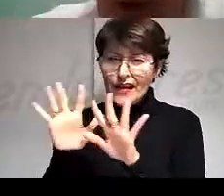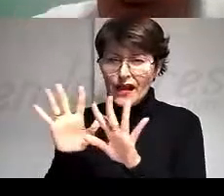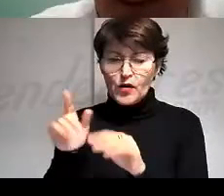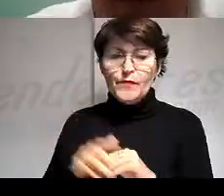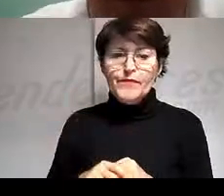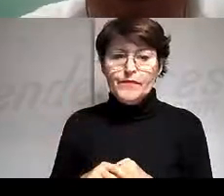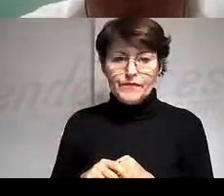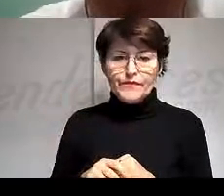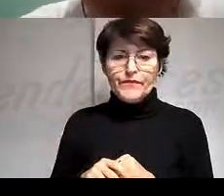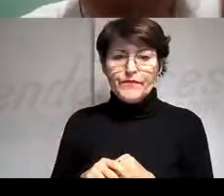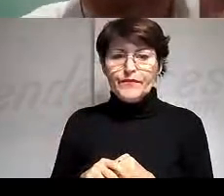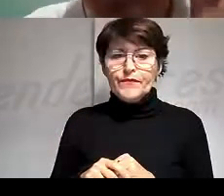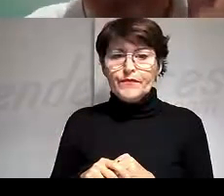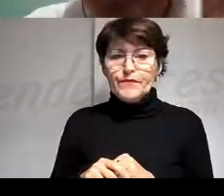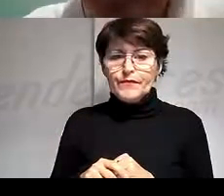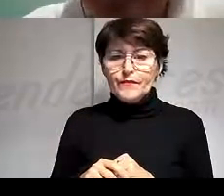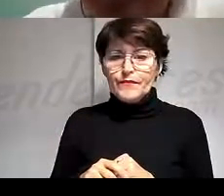este color verde pistacho.